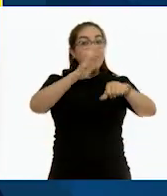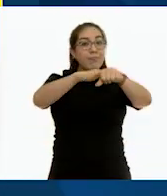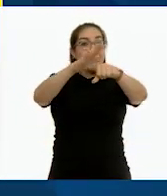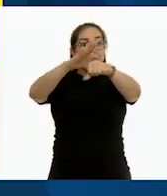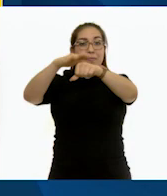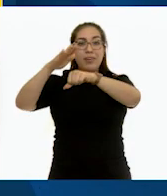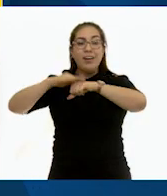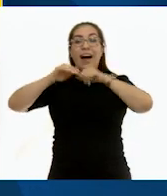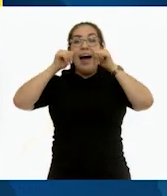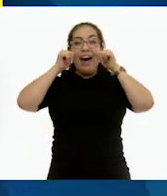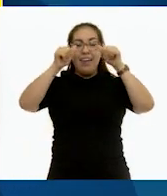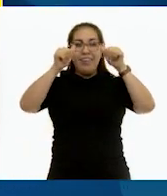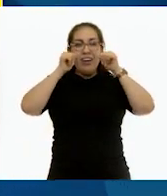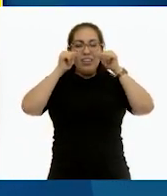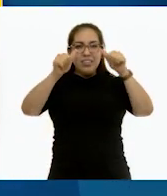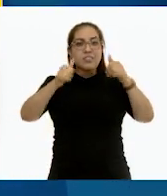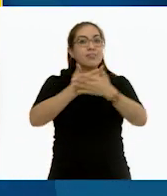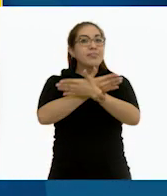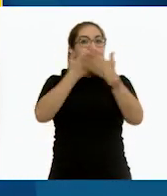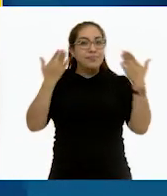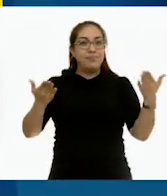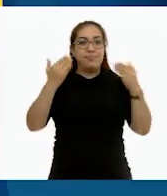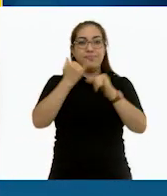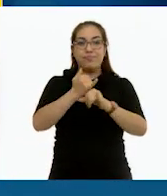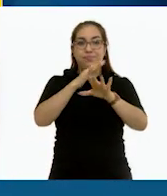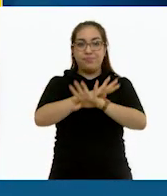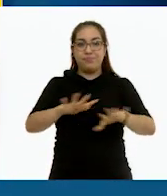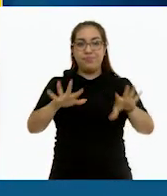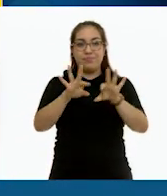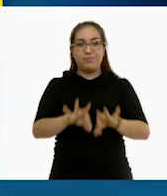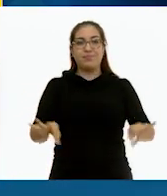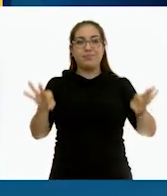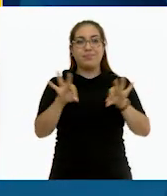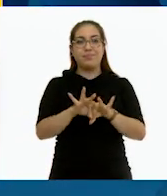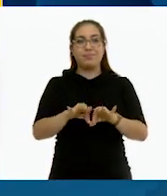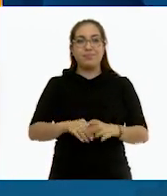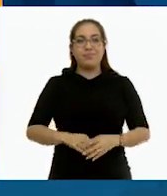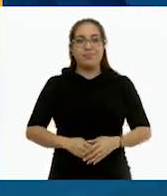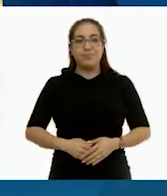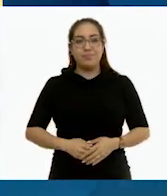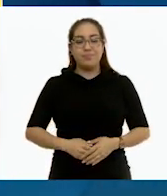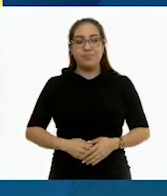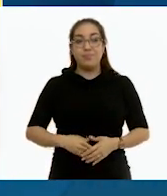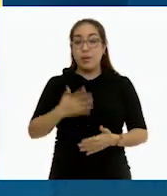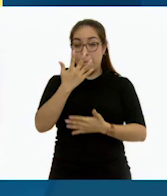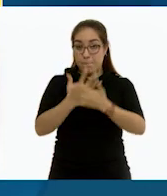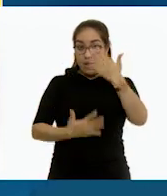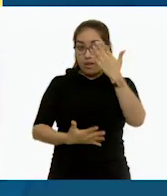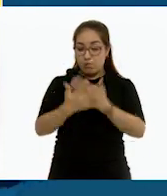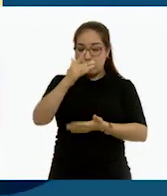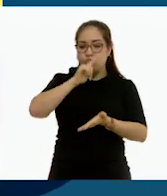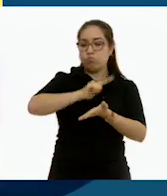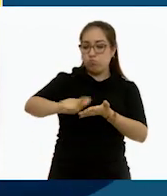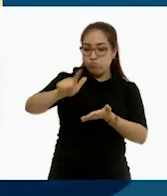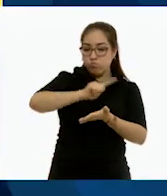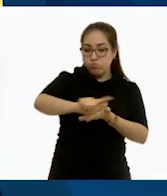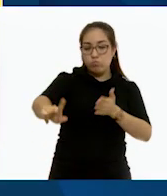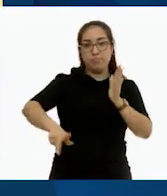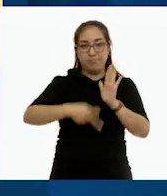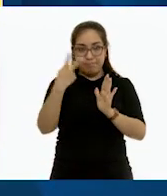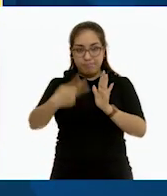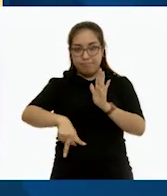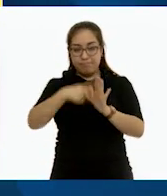¡Atención! ¡Atención! A continuación, información importante. Lavarnos las manos varias veces al día